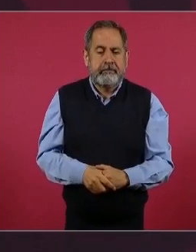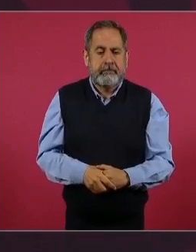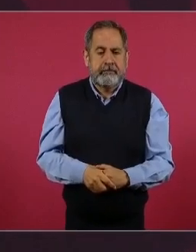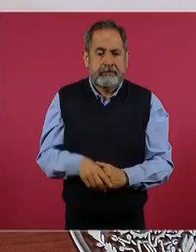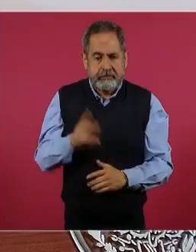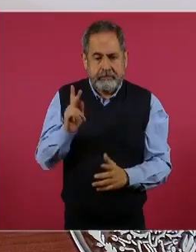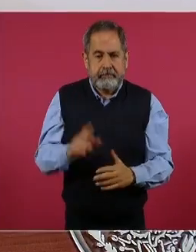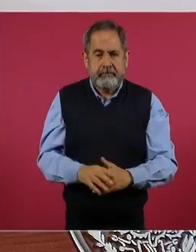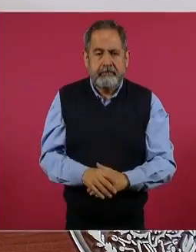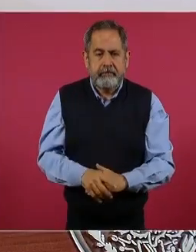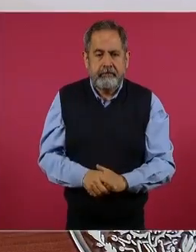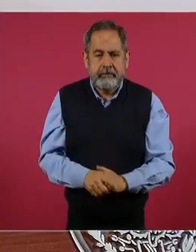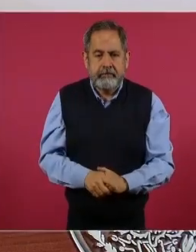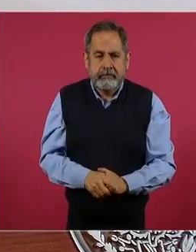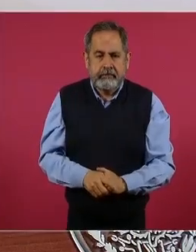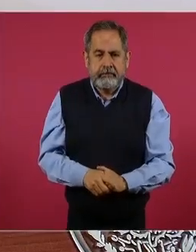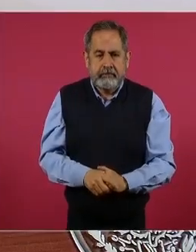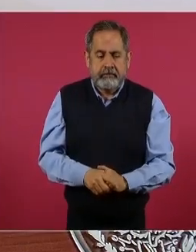Pero